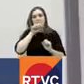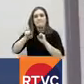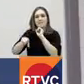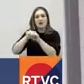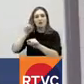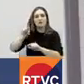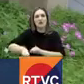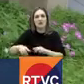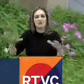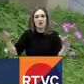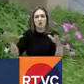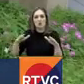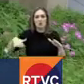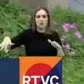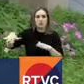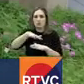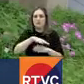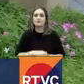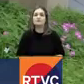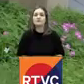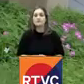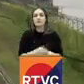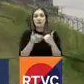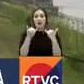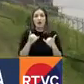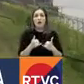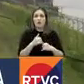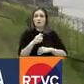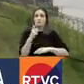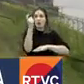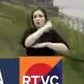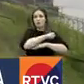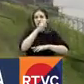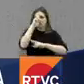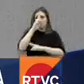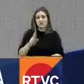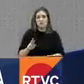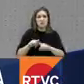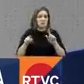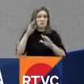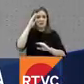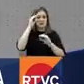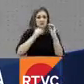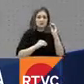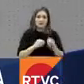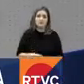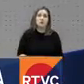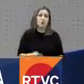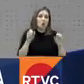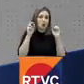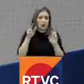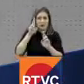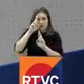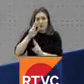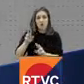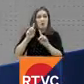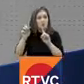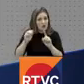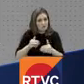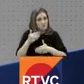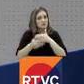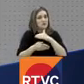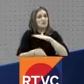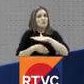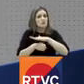comunidades de Afro-Wilches. Ecopetrol aseguró que respeta la decisión, pero no la comparte. Acudiremos a las instancias legales correspondientes para